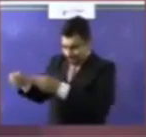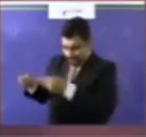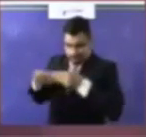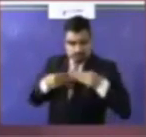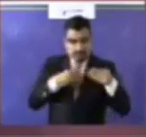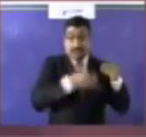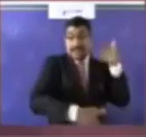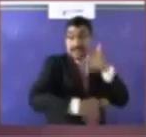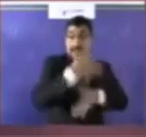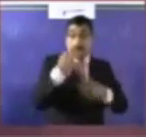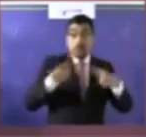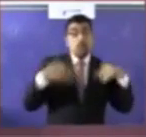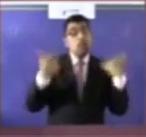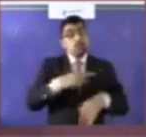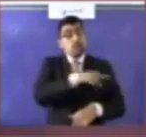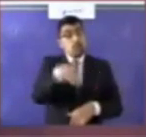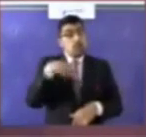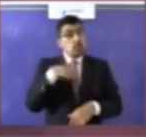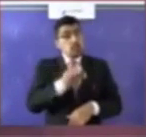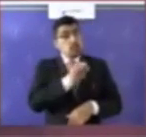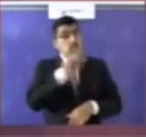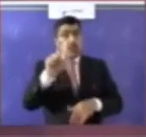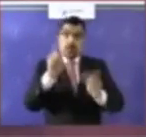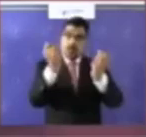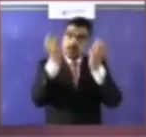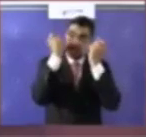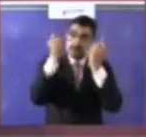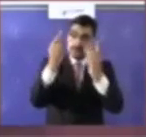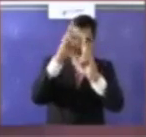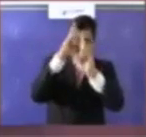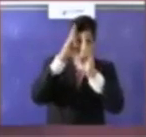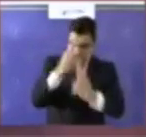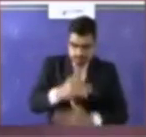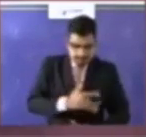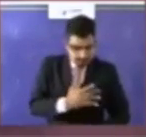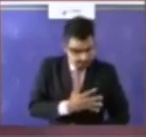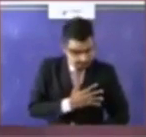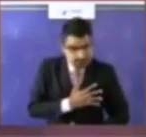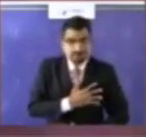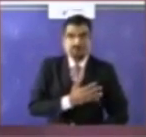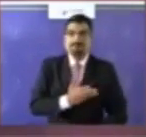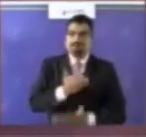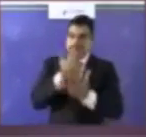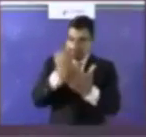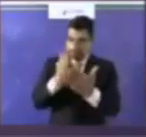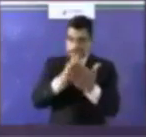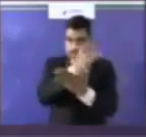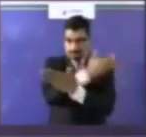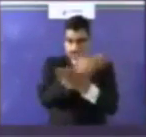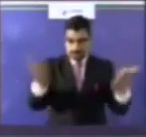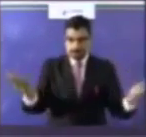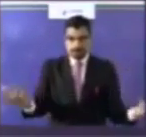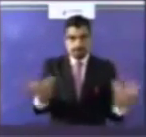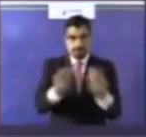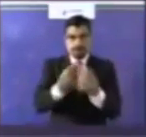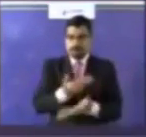repito, representa para nosotros un altísimo honor, me honro, y les doy las gracias por estar